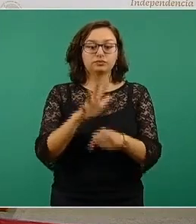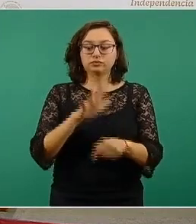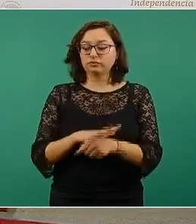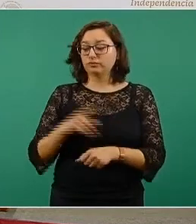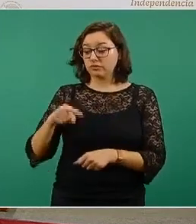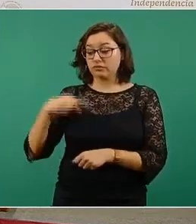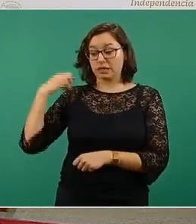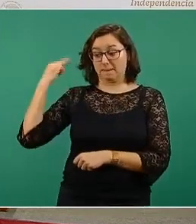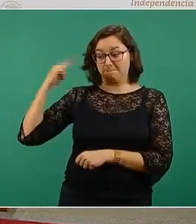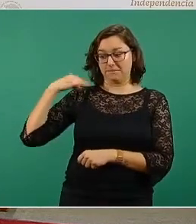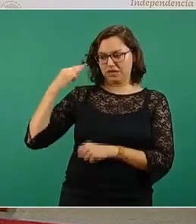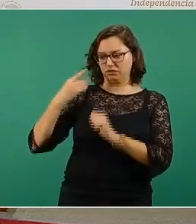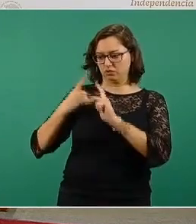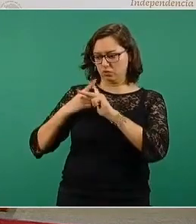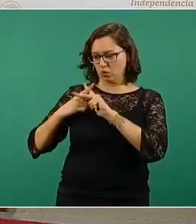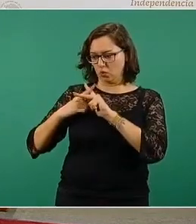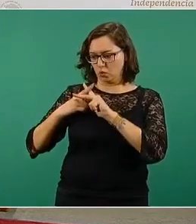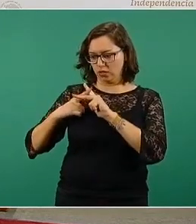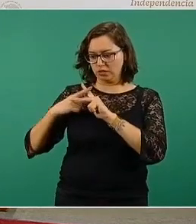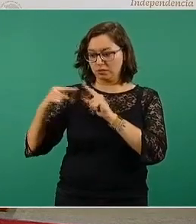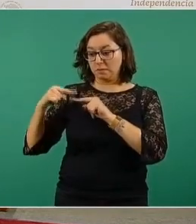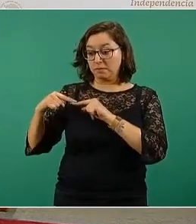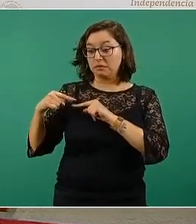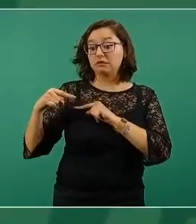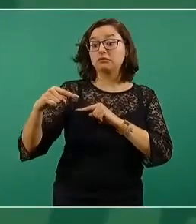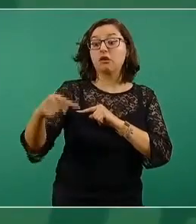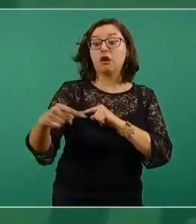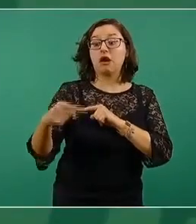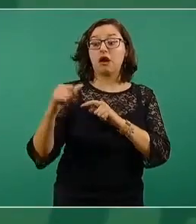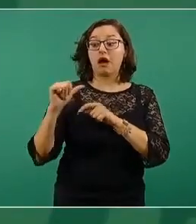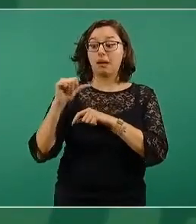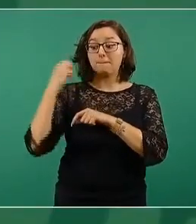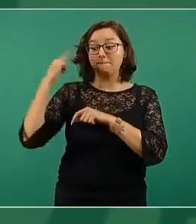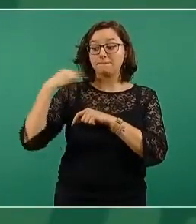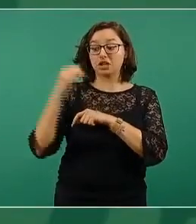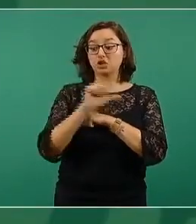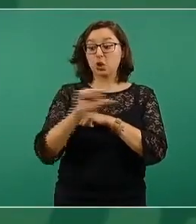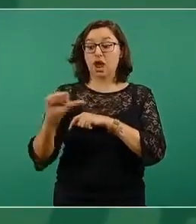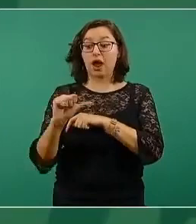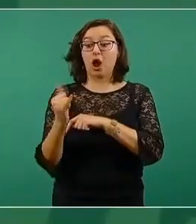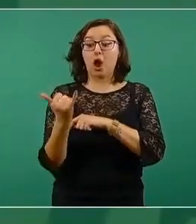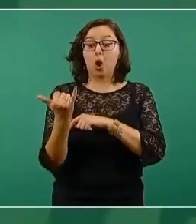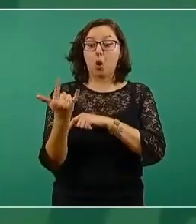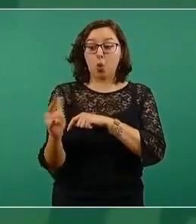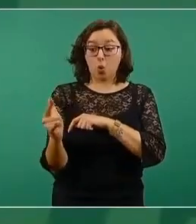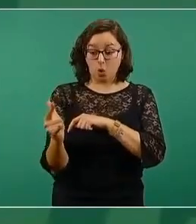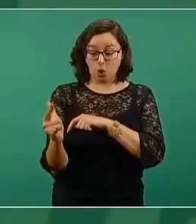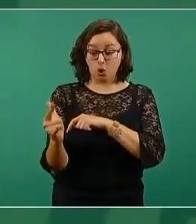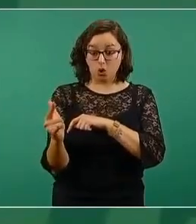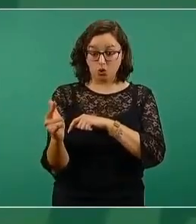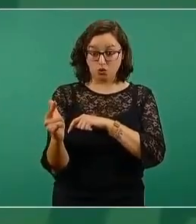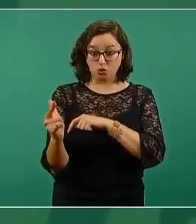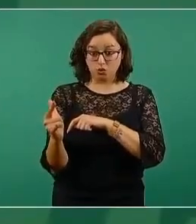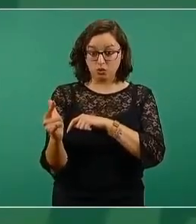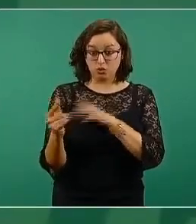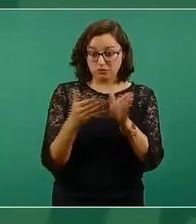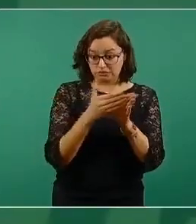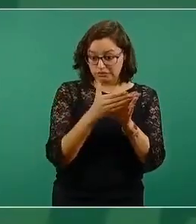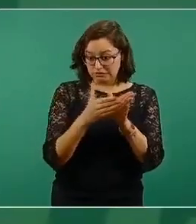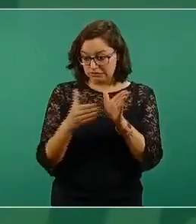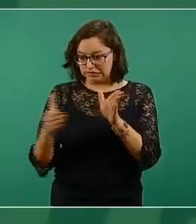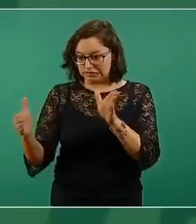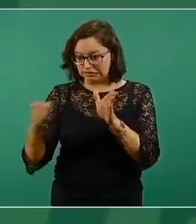marzo y el horizonte de tiempo era hasta julio. Y en esa proyección nuestro tema de